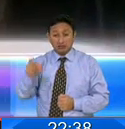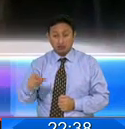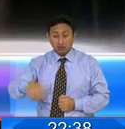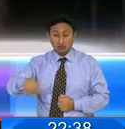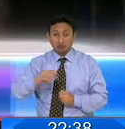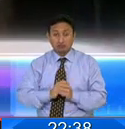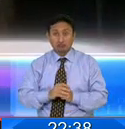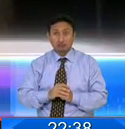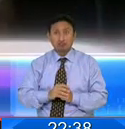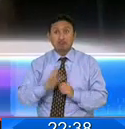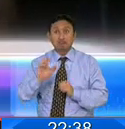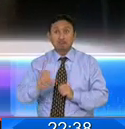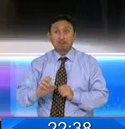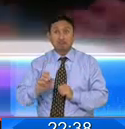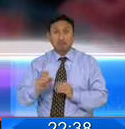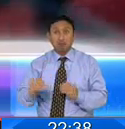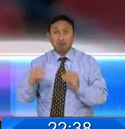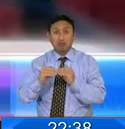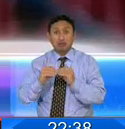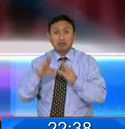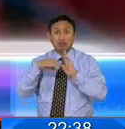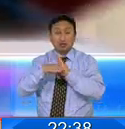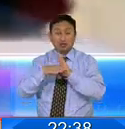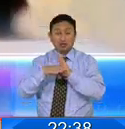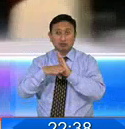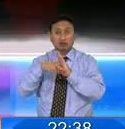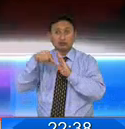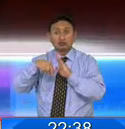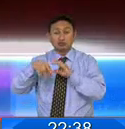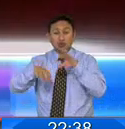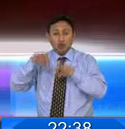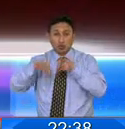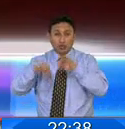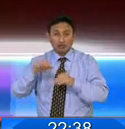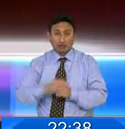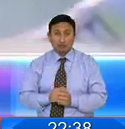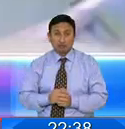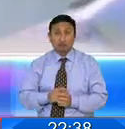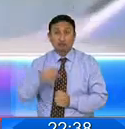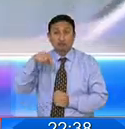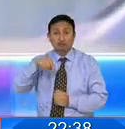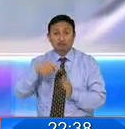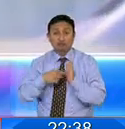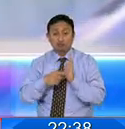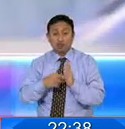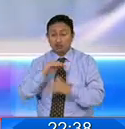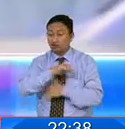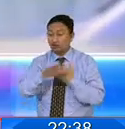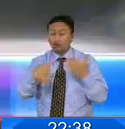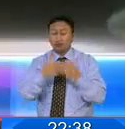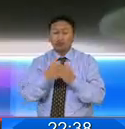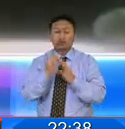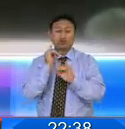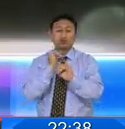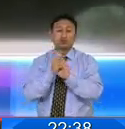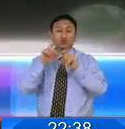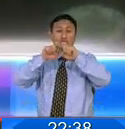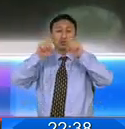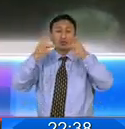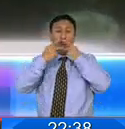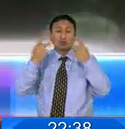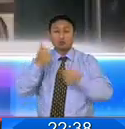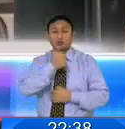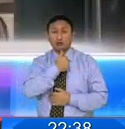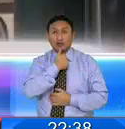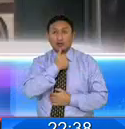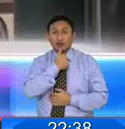de sujeto de crédito mejore tanto en los bancos como en cooperativas. Aquí se establece que todas las instituciones y empresas públicas y